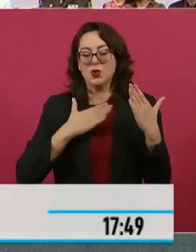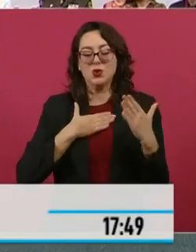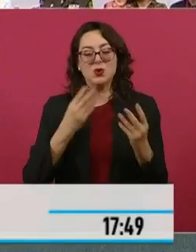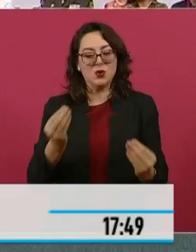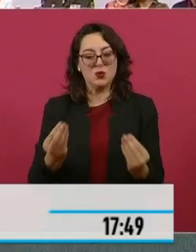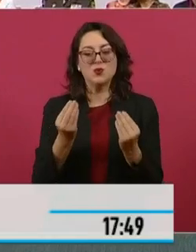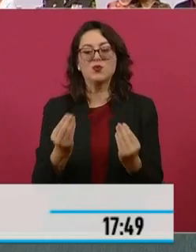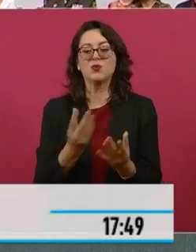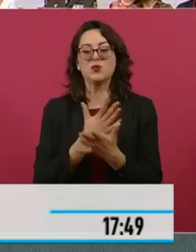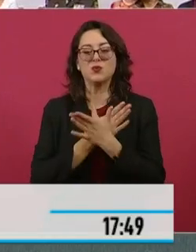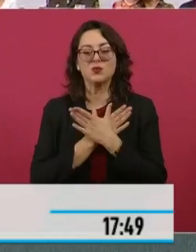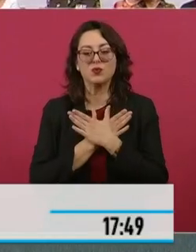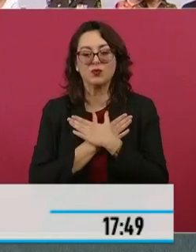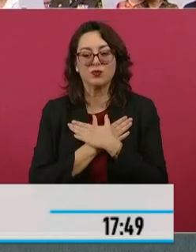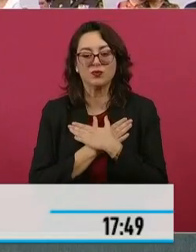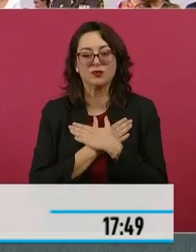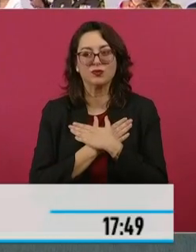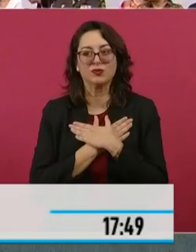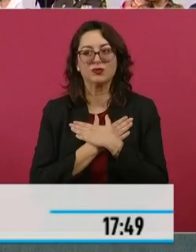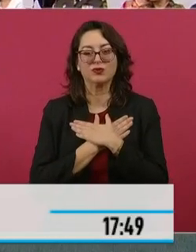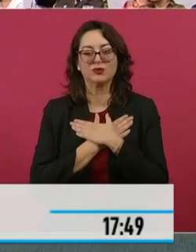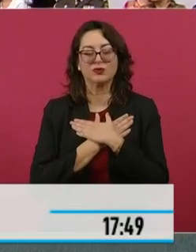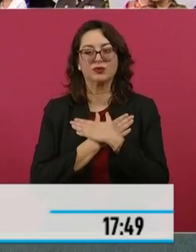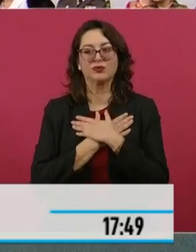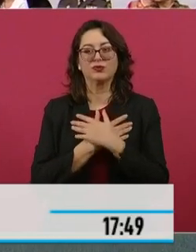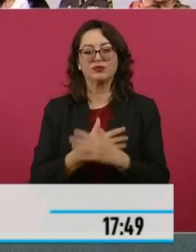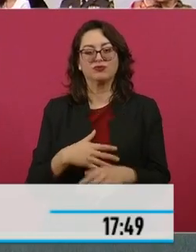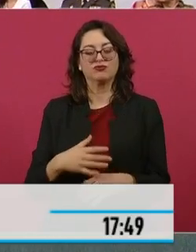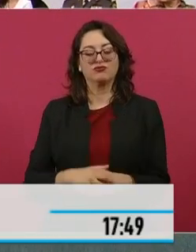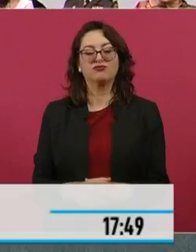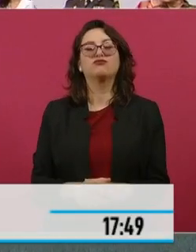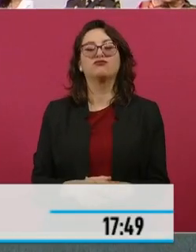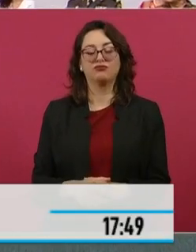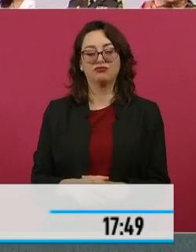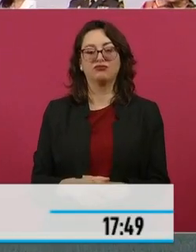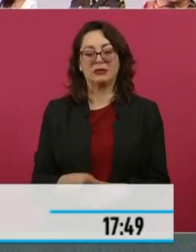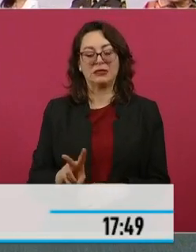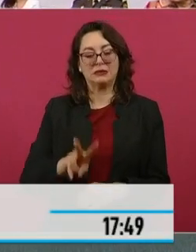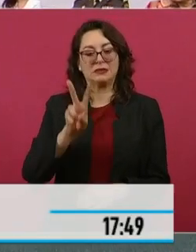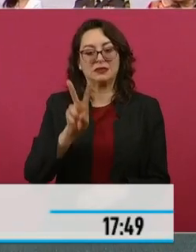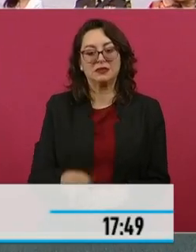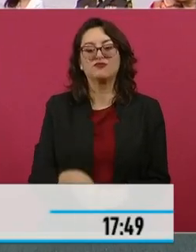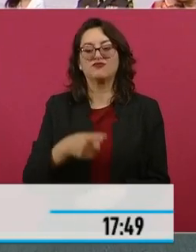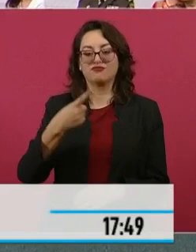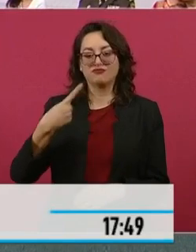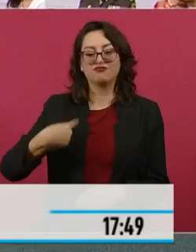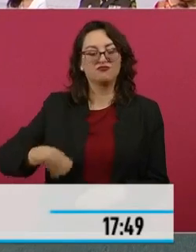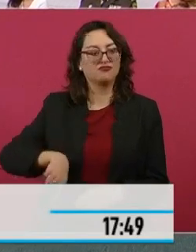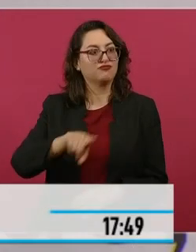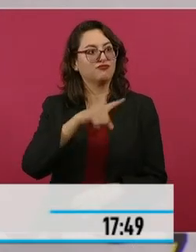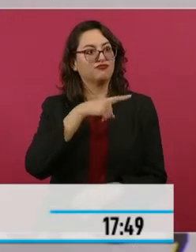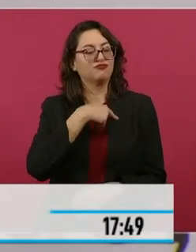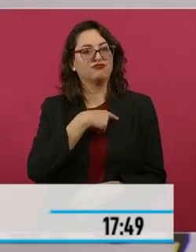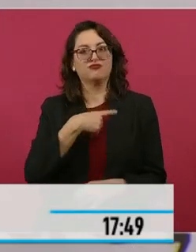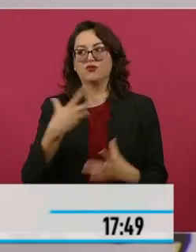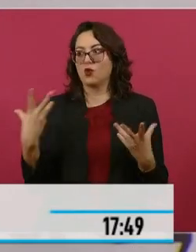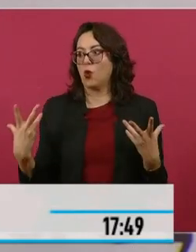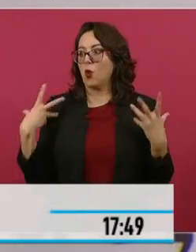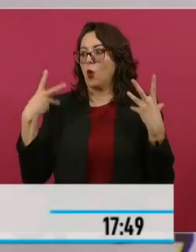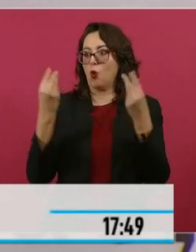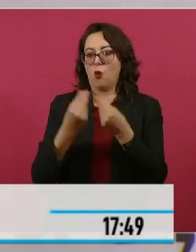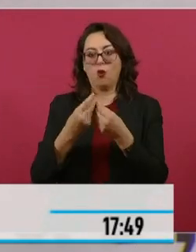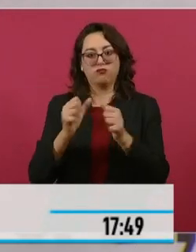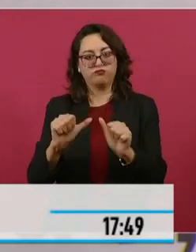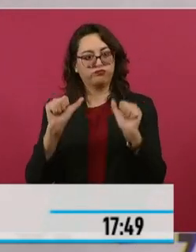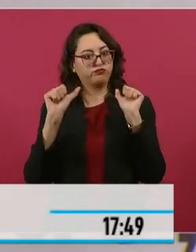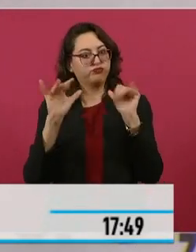amor, qué gran honor y qué privilegio es el estar en este zócalo democrático, que